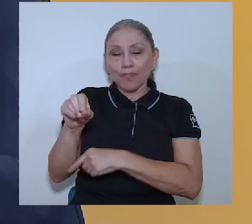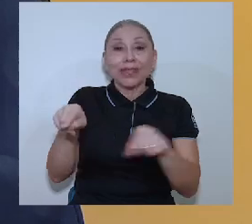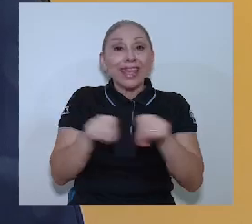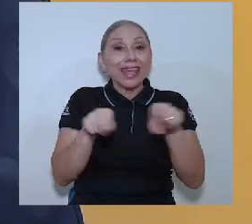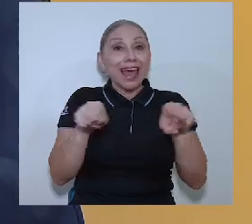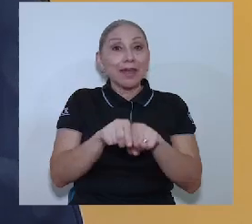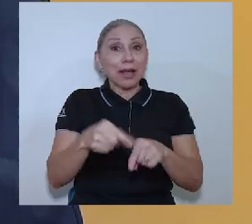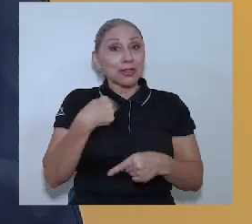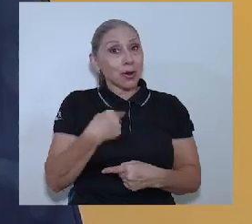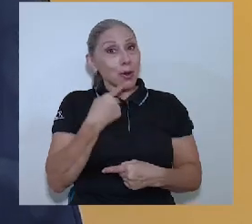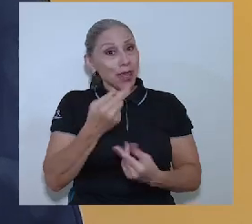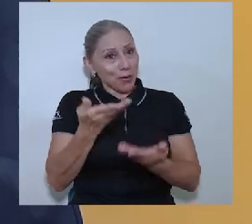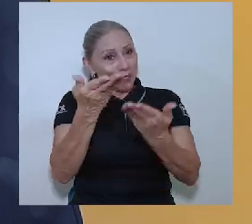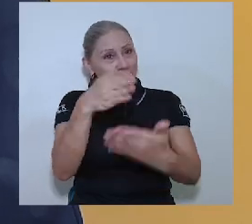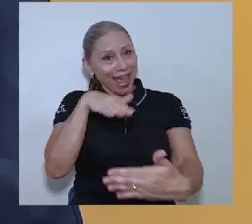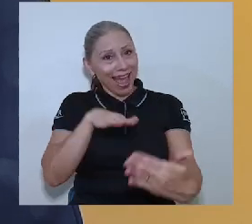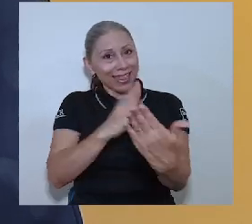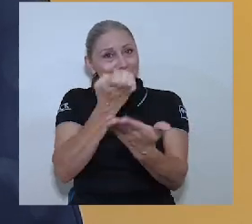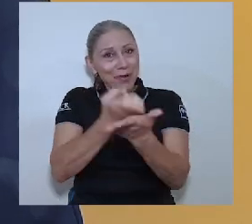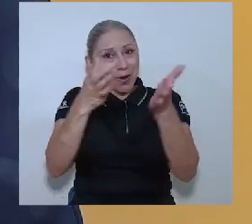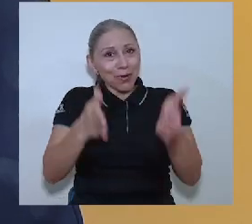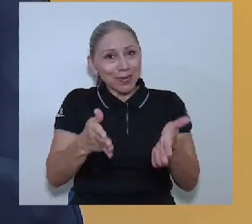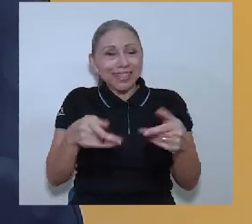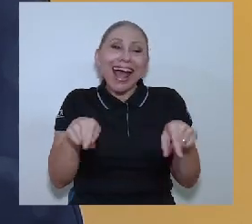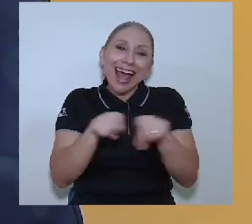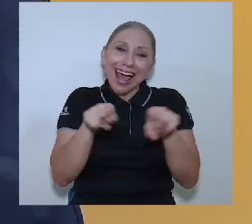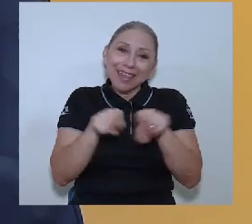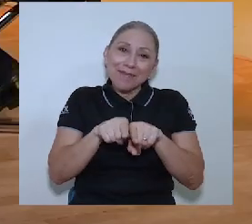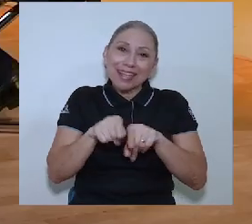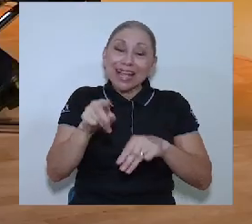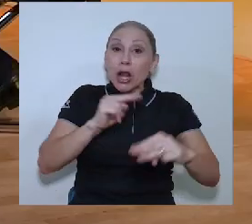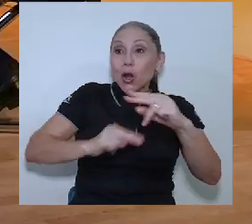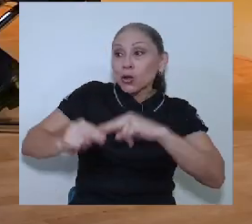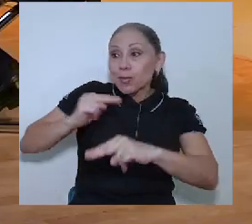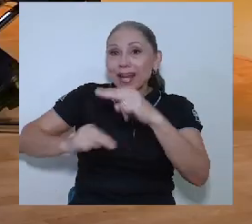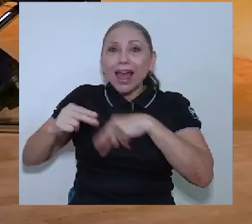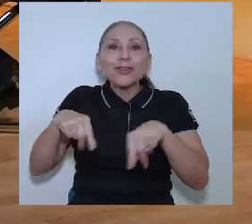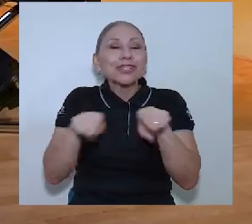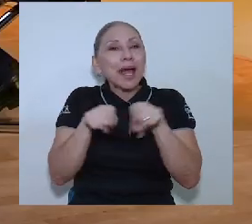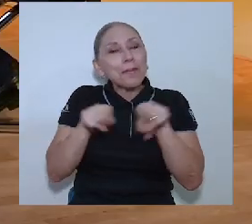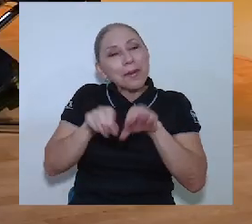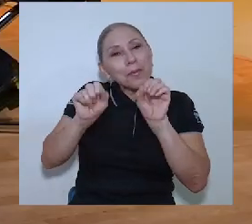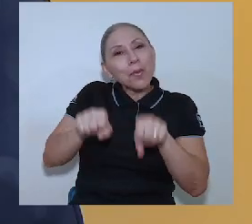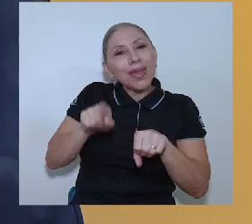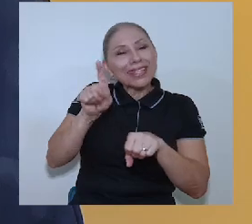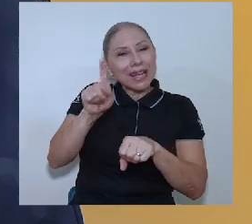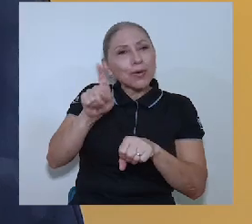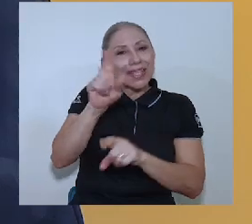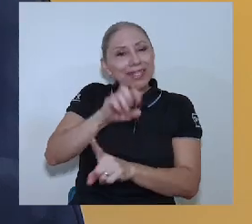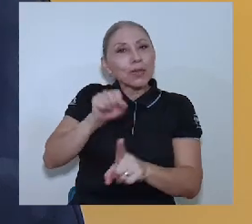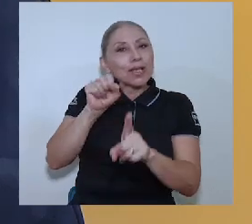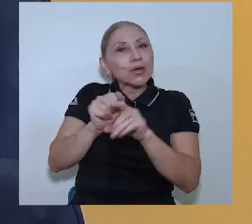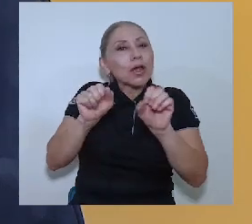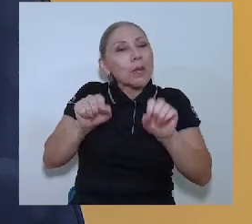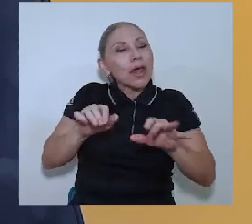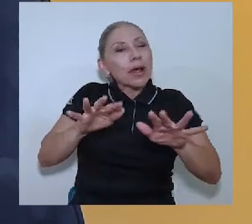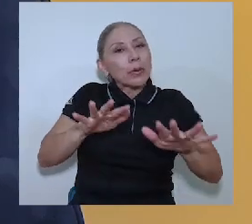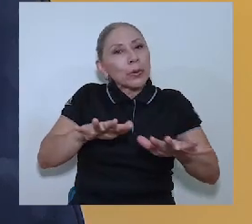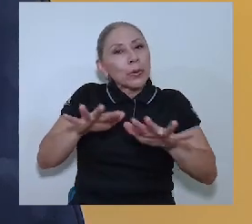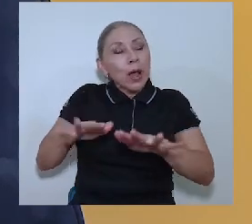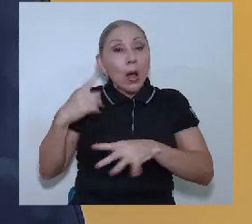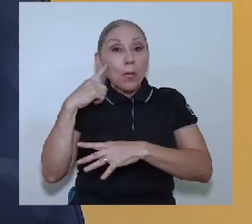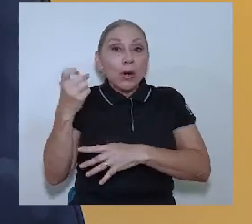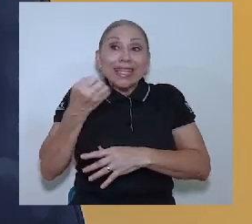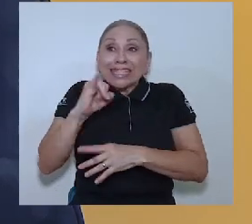digo ante un economista, los mercados también pueden ser un elemento atemperador, porque en la medida en